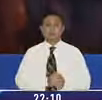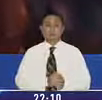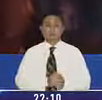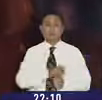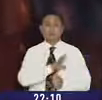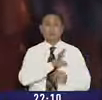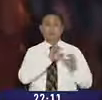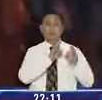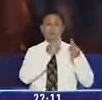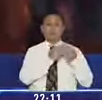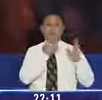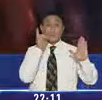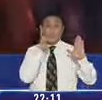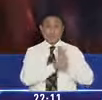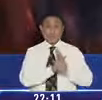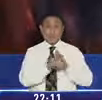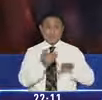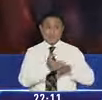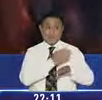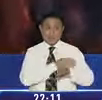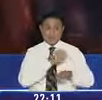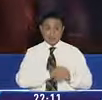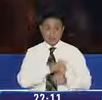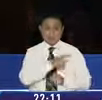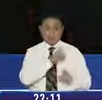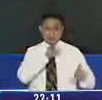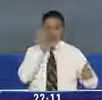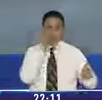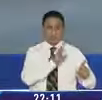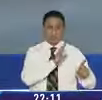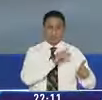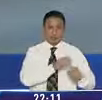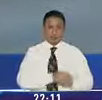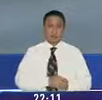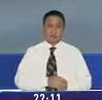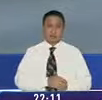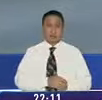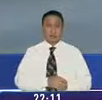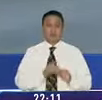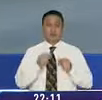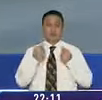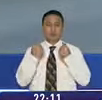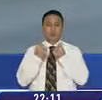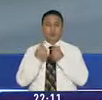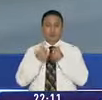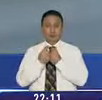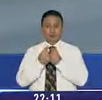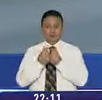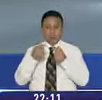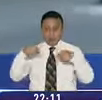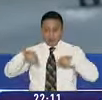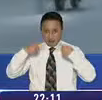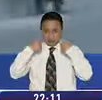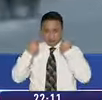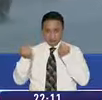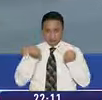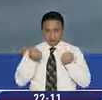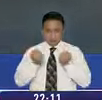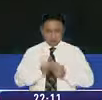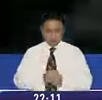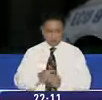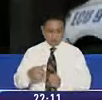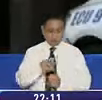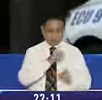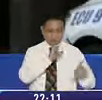familia denunció que había sido amenazado de muerte por parte de delincuentes que operan en el suburbio